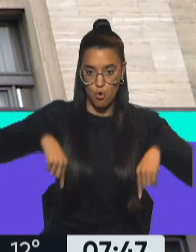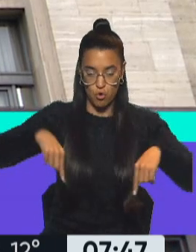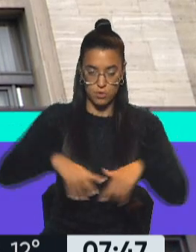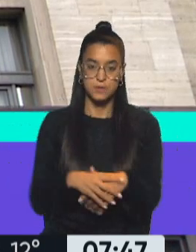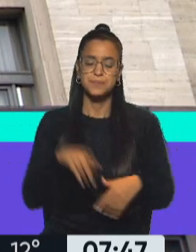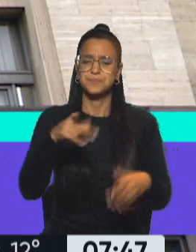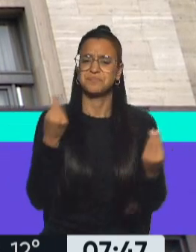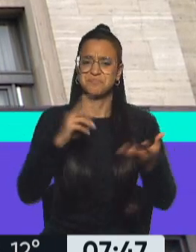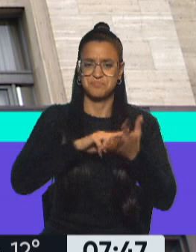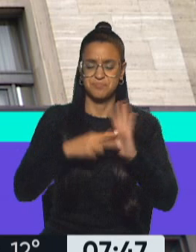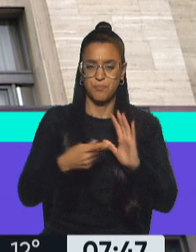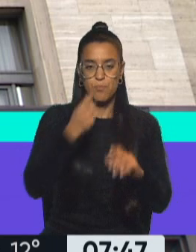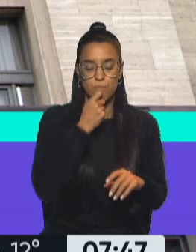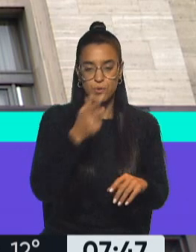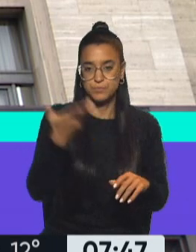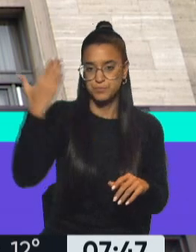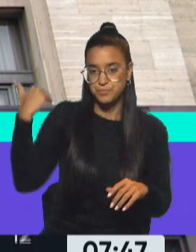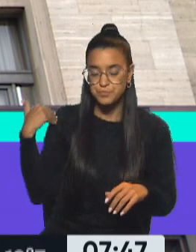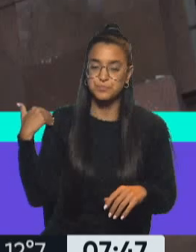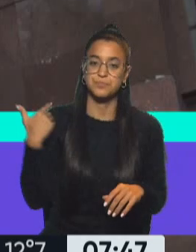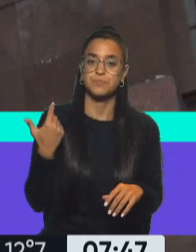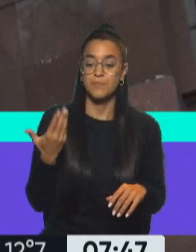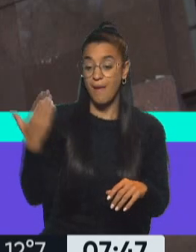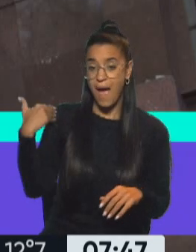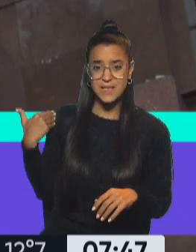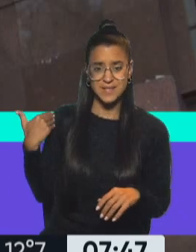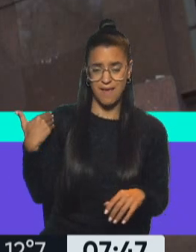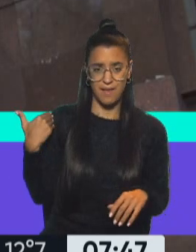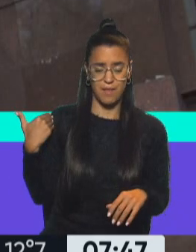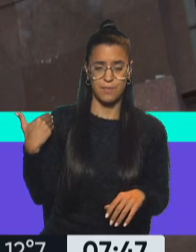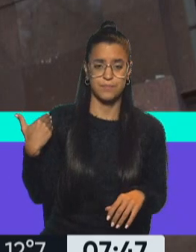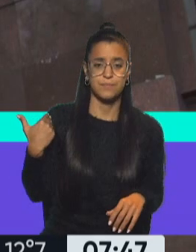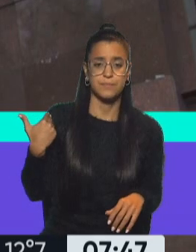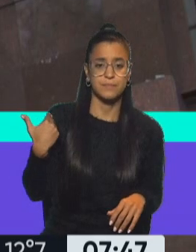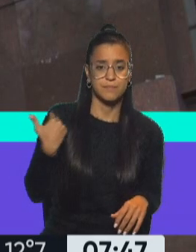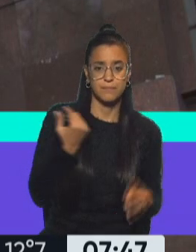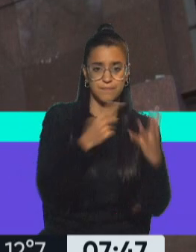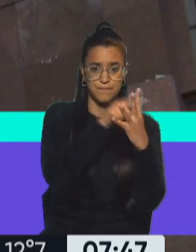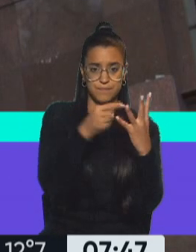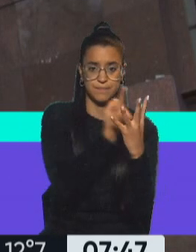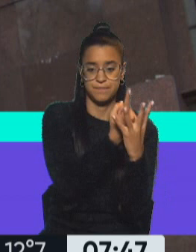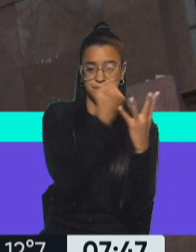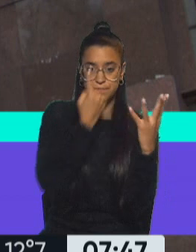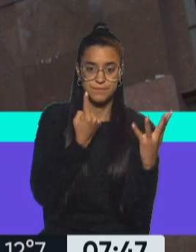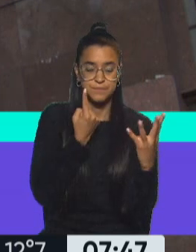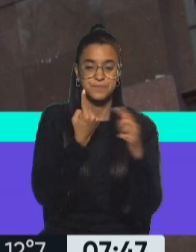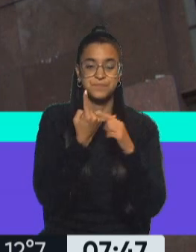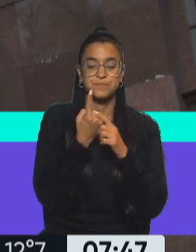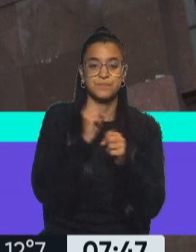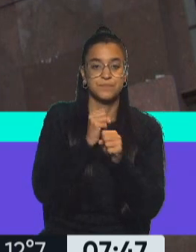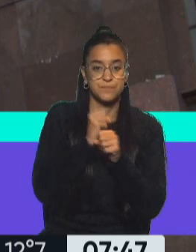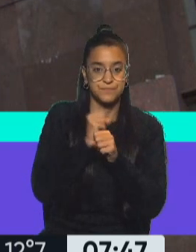Esto significa que si hasta ayer 1 de cada 4 trabajadores y trabajadoras en relación